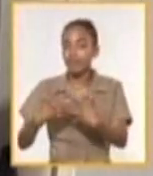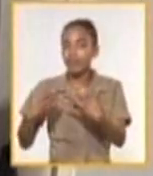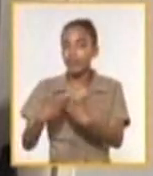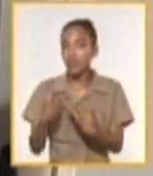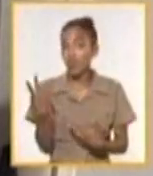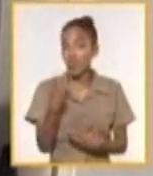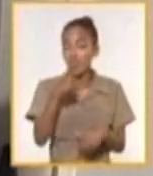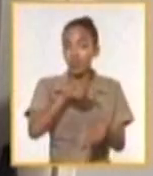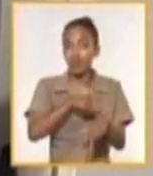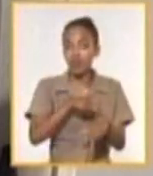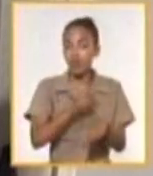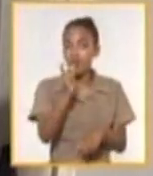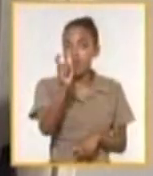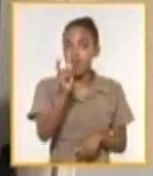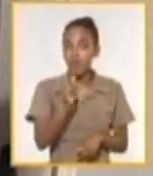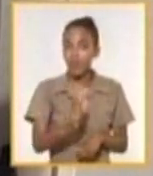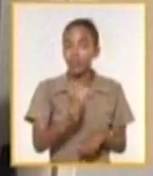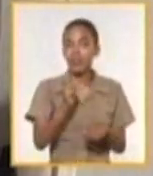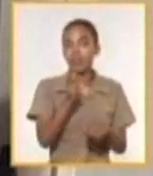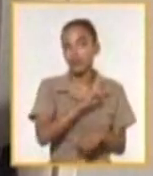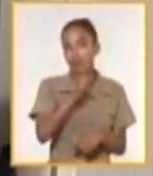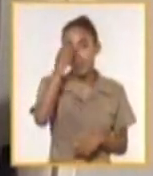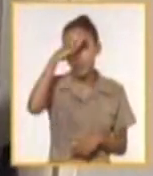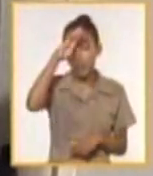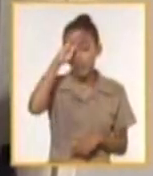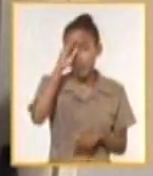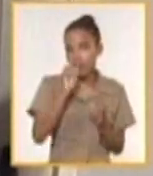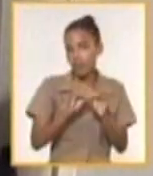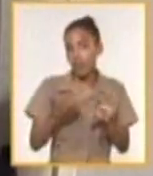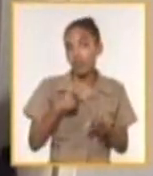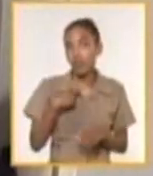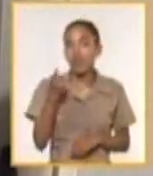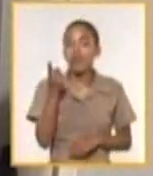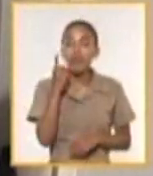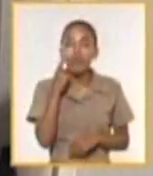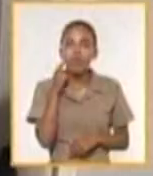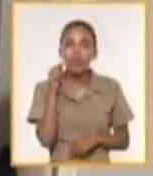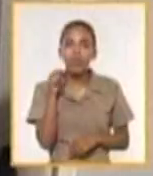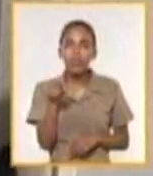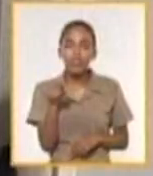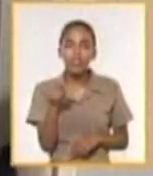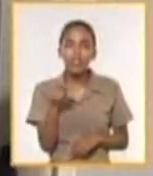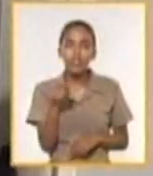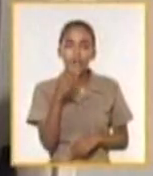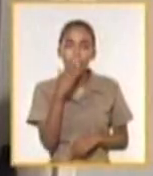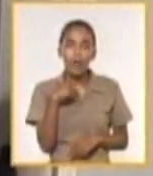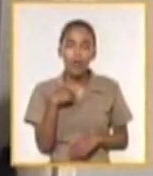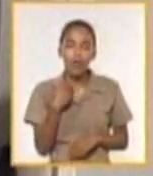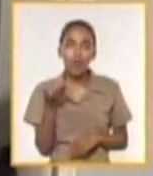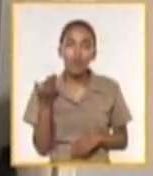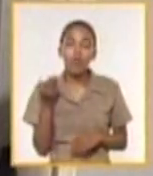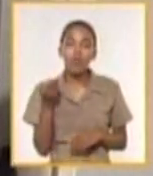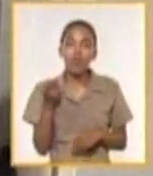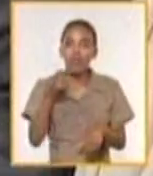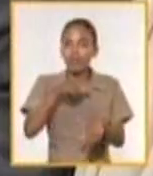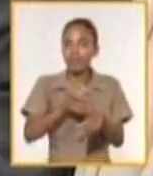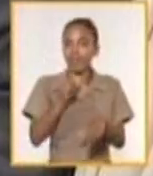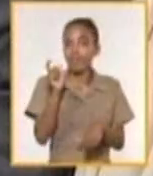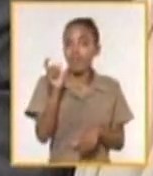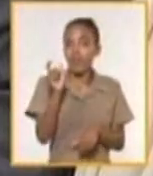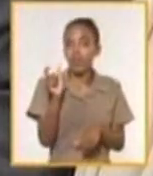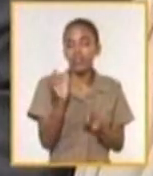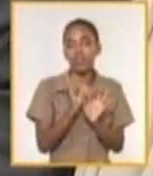momentos. Y claro, yo lo conozco, como tú decías, Randy, en un momento muy especial de la historia del país,